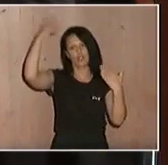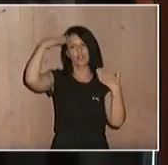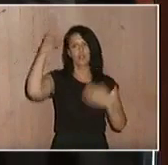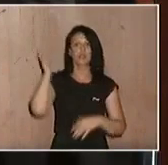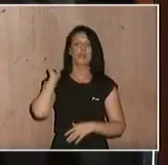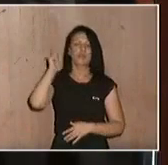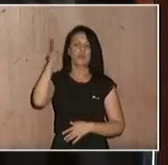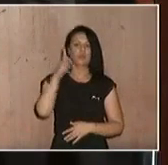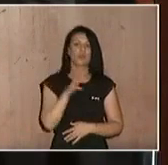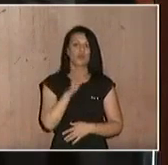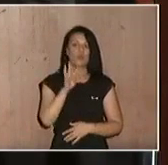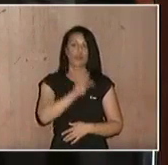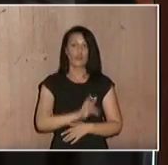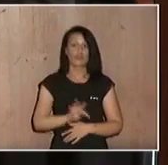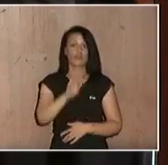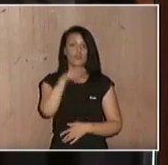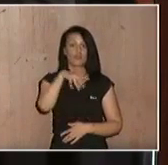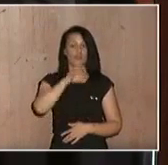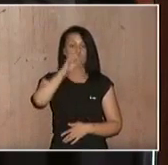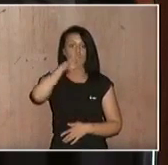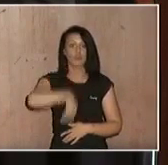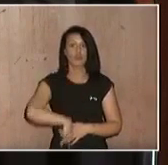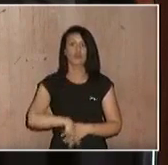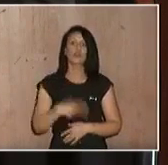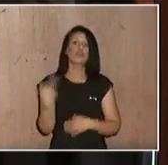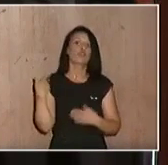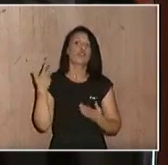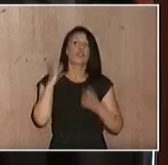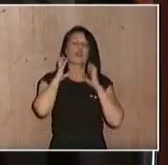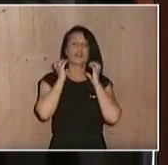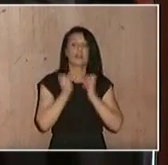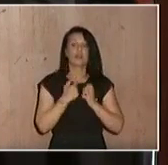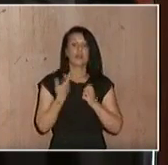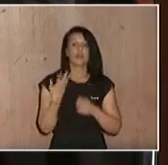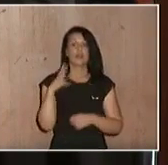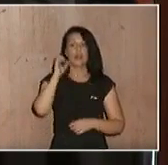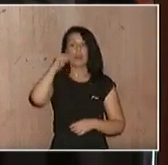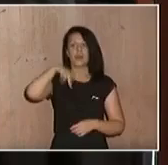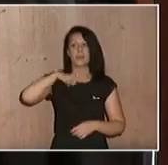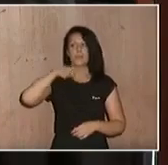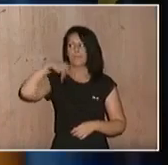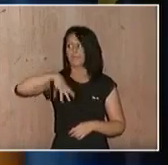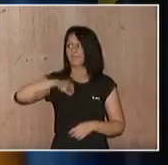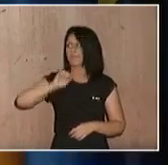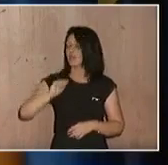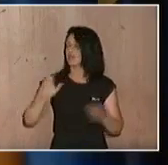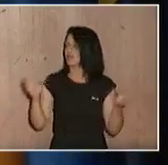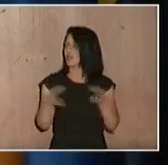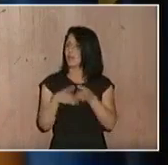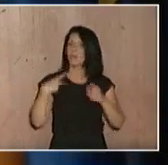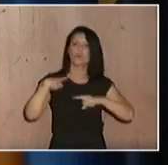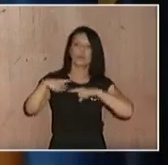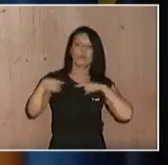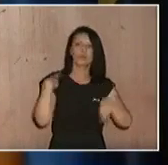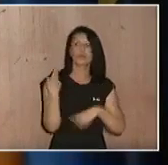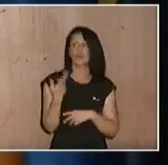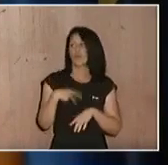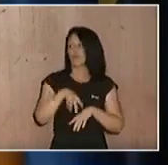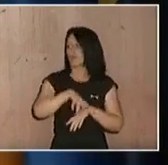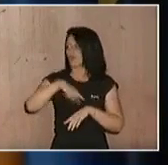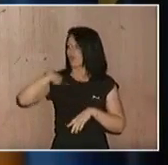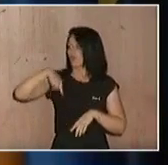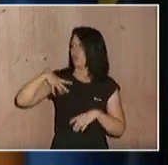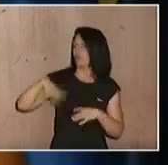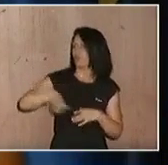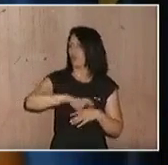profesor Thompson, catedrática, profesora Carmen Bebiá, equipo de dirección, decanos, director de la